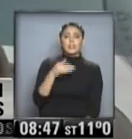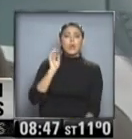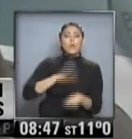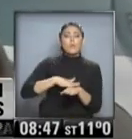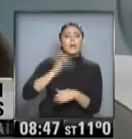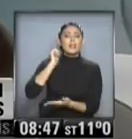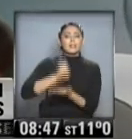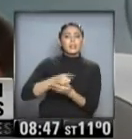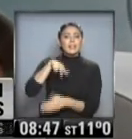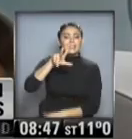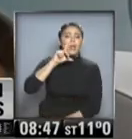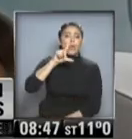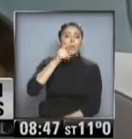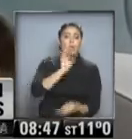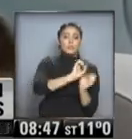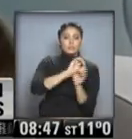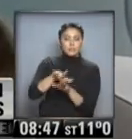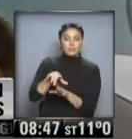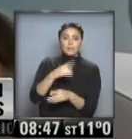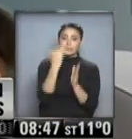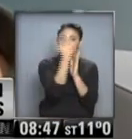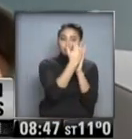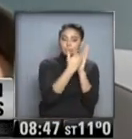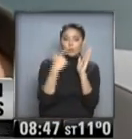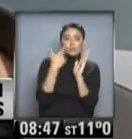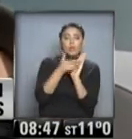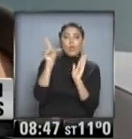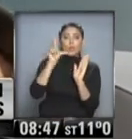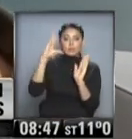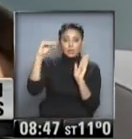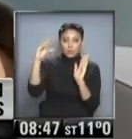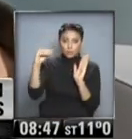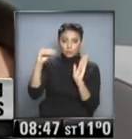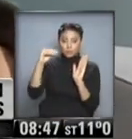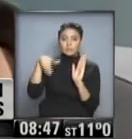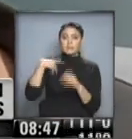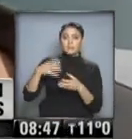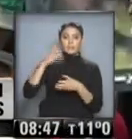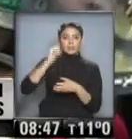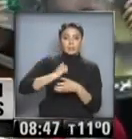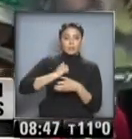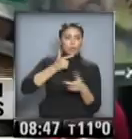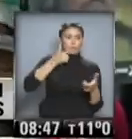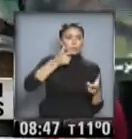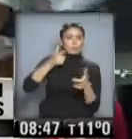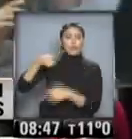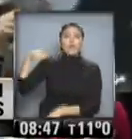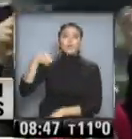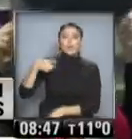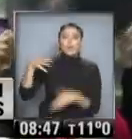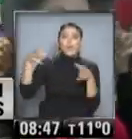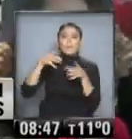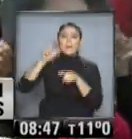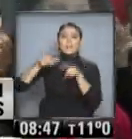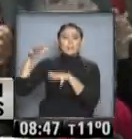el 3 de julio pasado el cronograma se conoció el lunes por la noche horas después de que el ejército abrirá fuego en el cairo contra una multitud